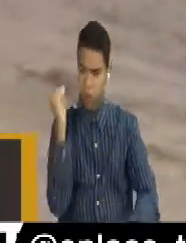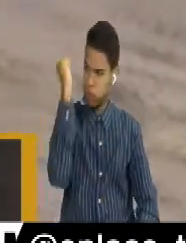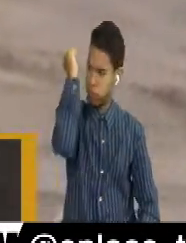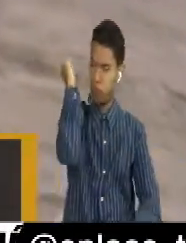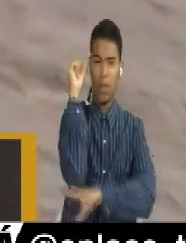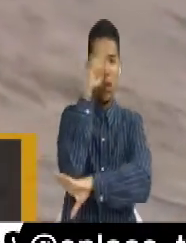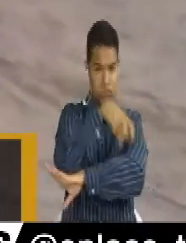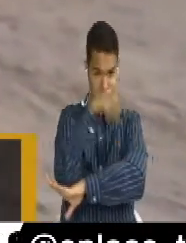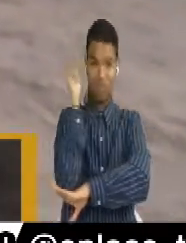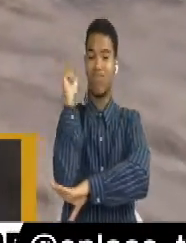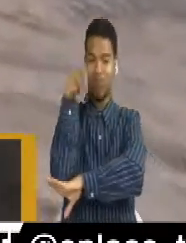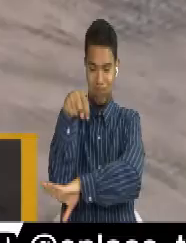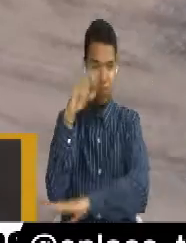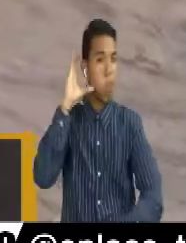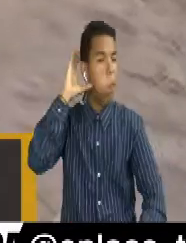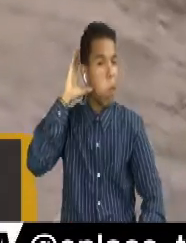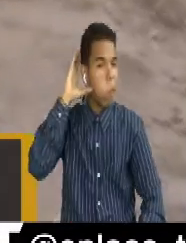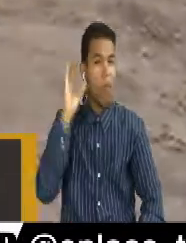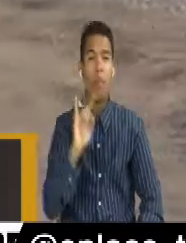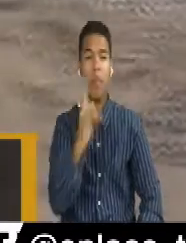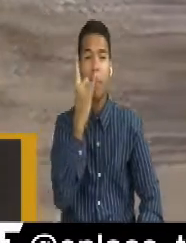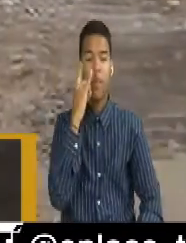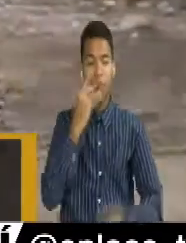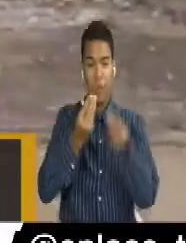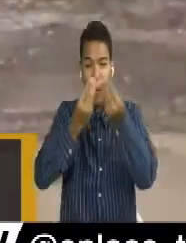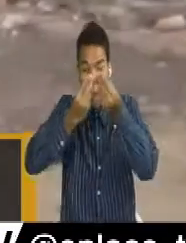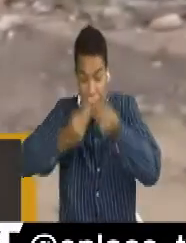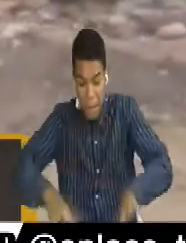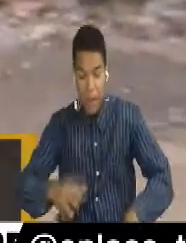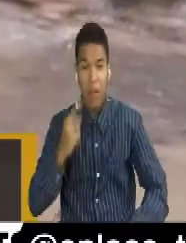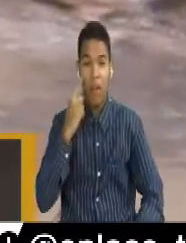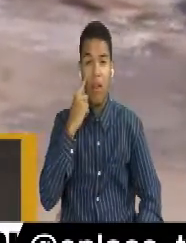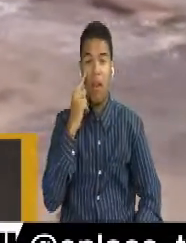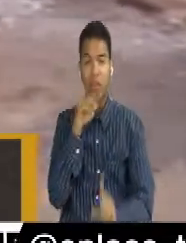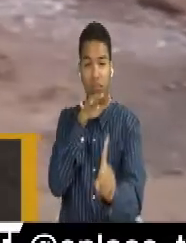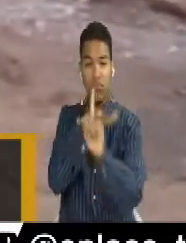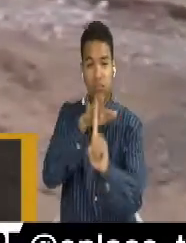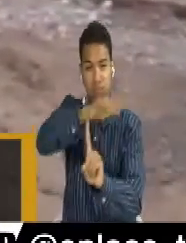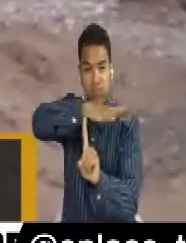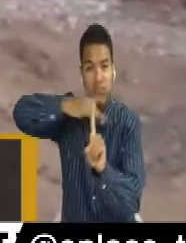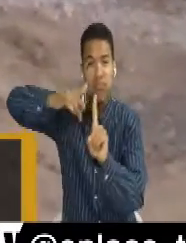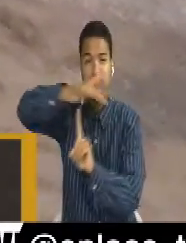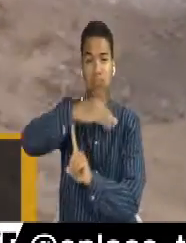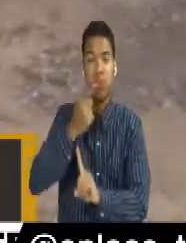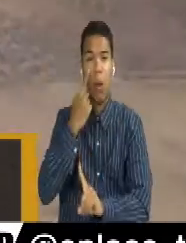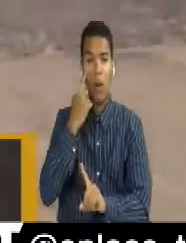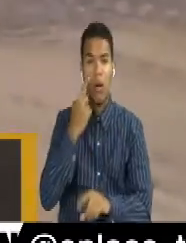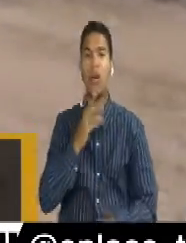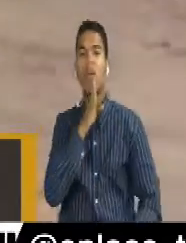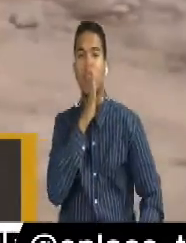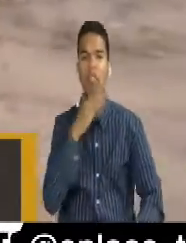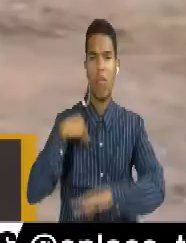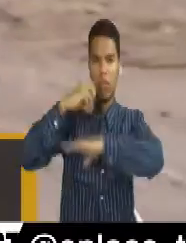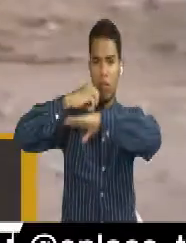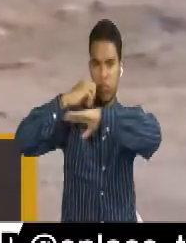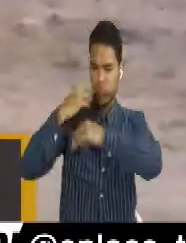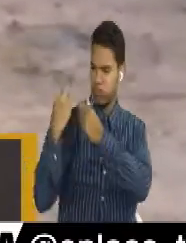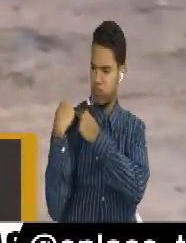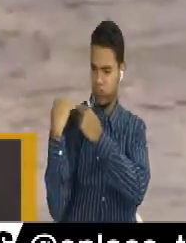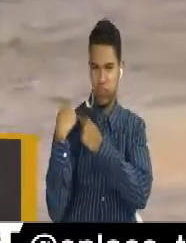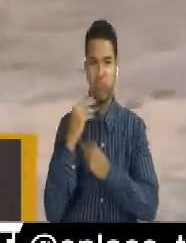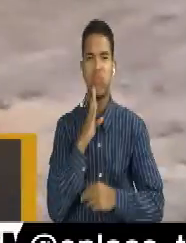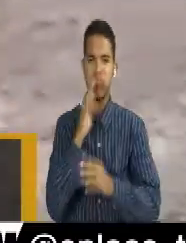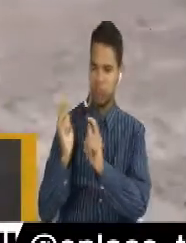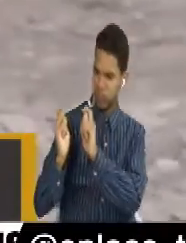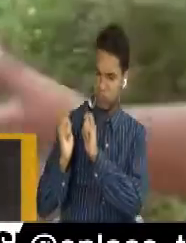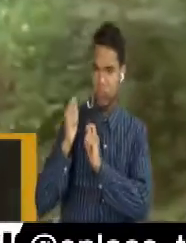una emergencia grave, y las autoridades o los entes de control o de encargados de esta situación no nos han